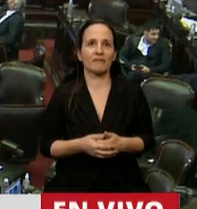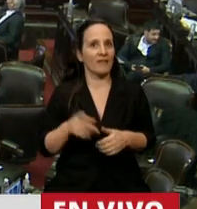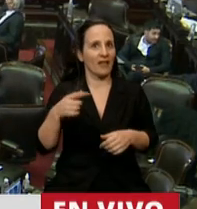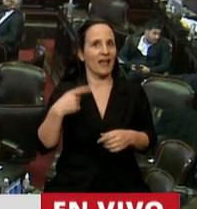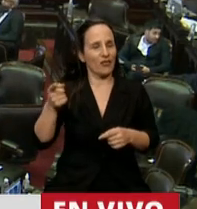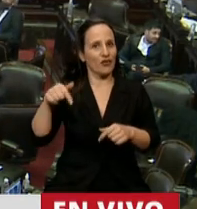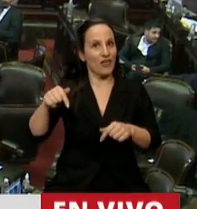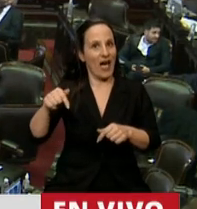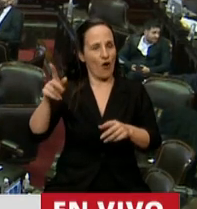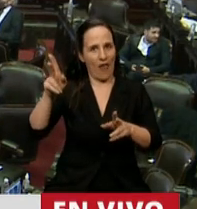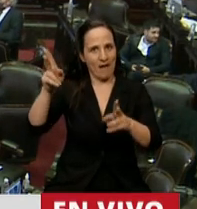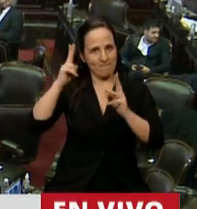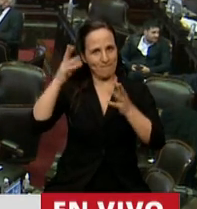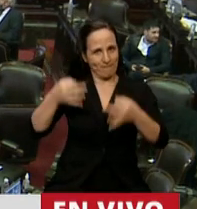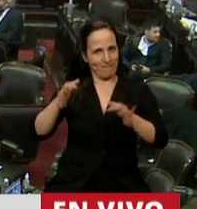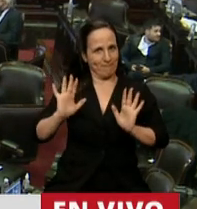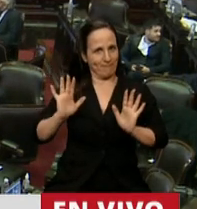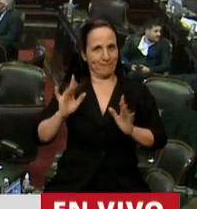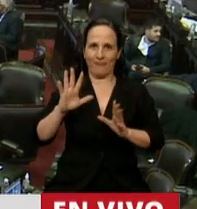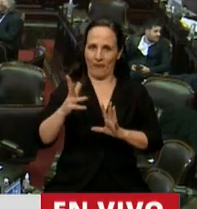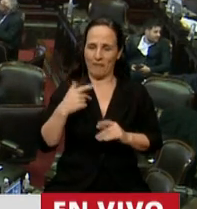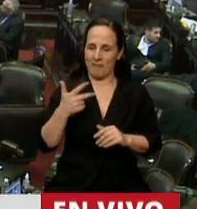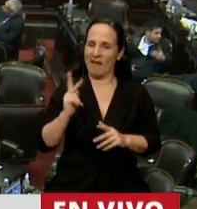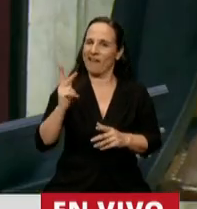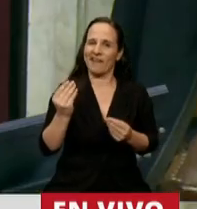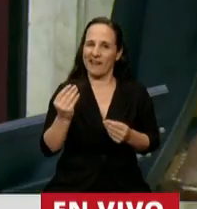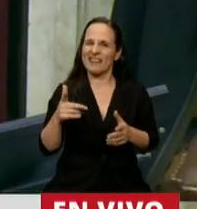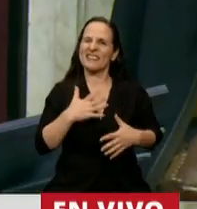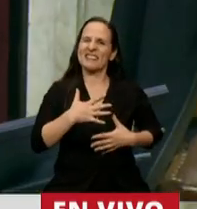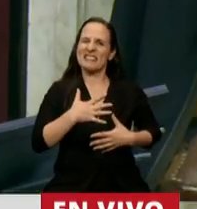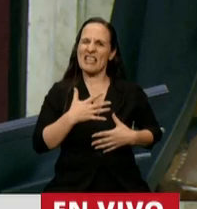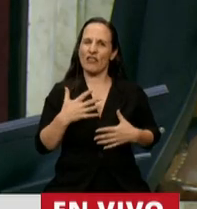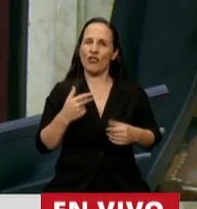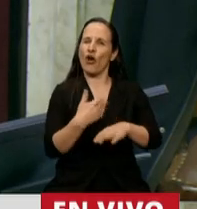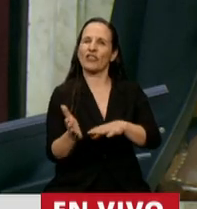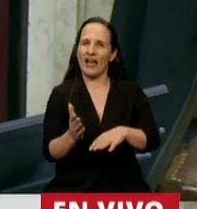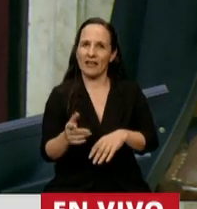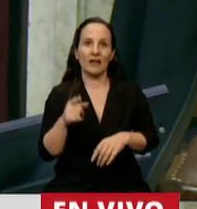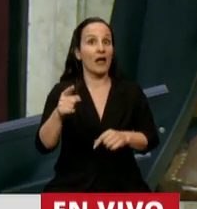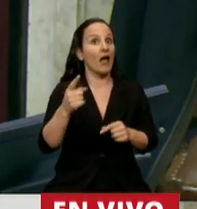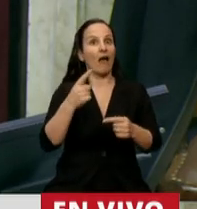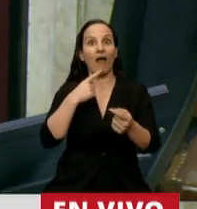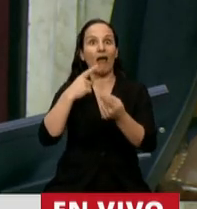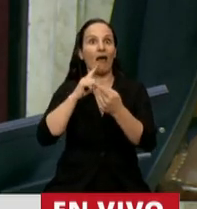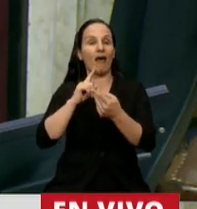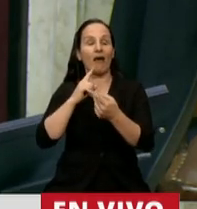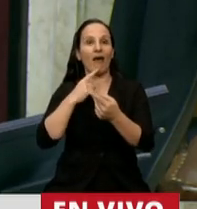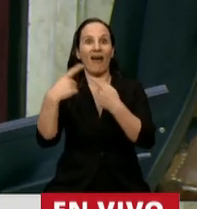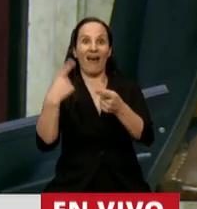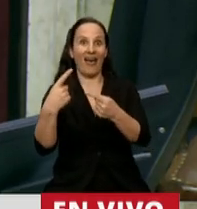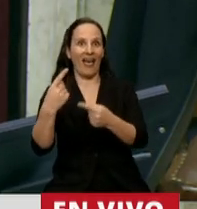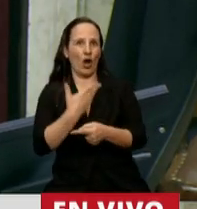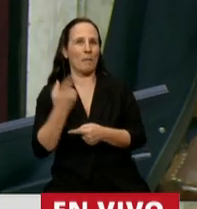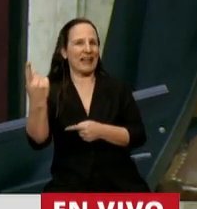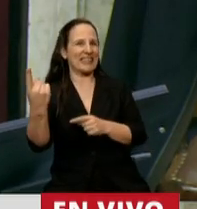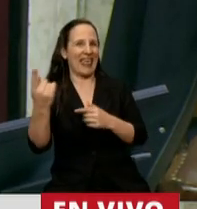en caso tengo la sensación que estamos como llegando tarde con la presidenta con la presidencia porque